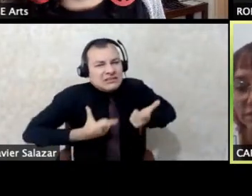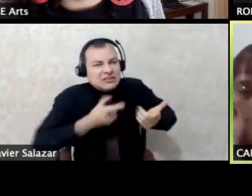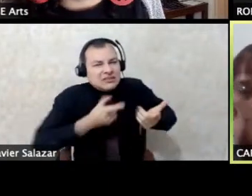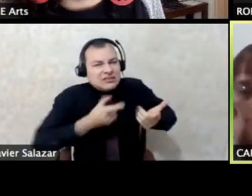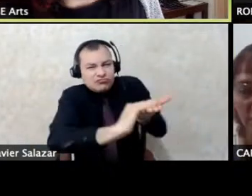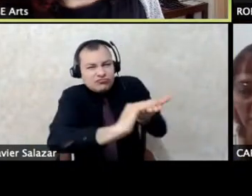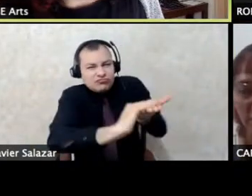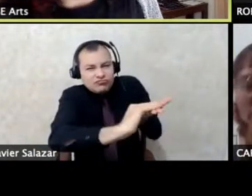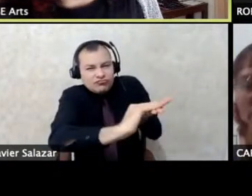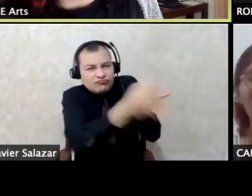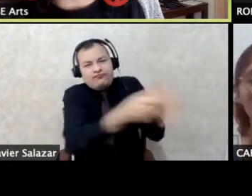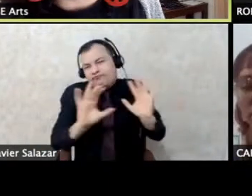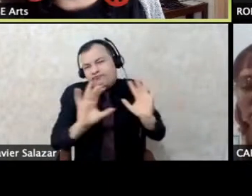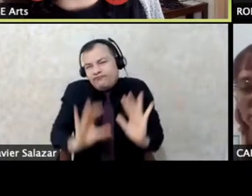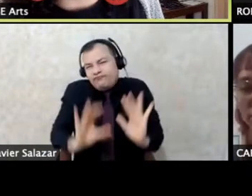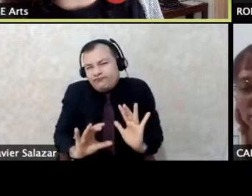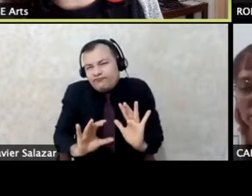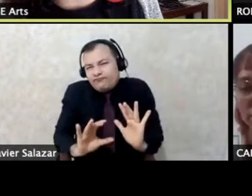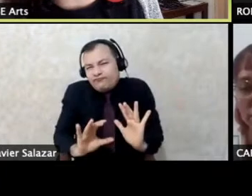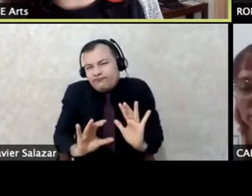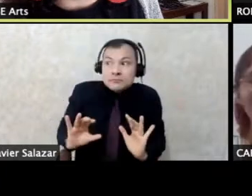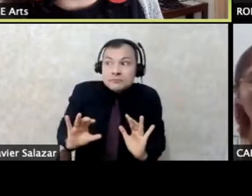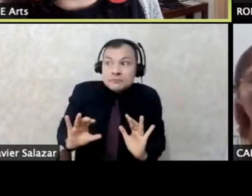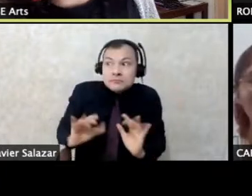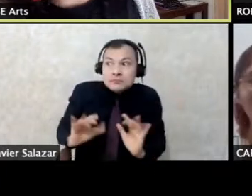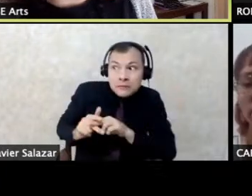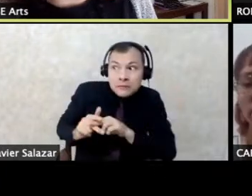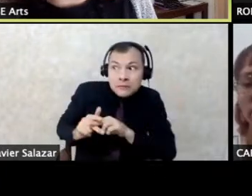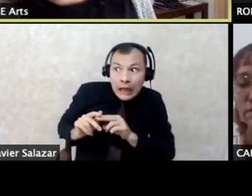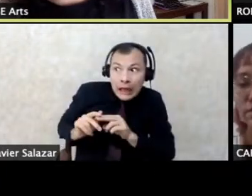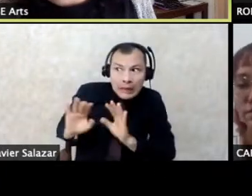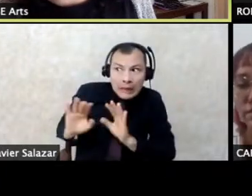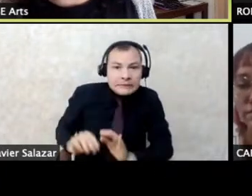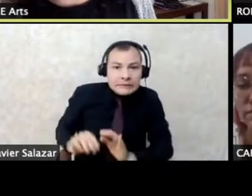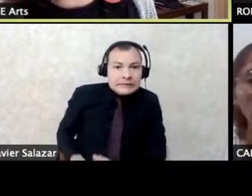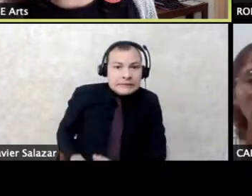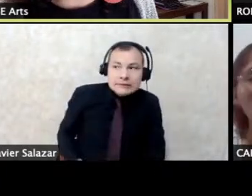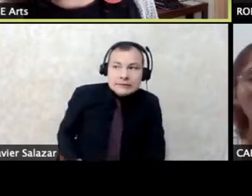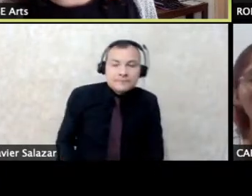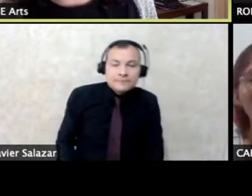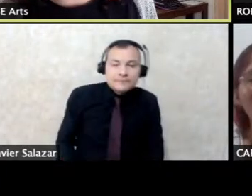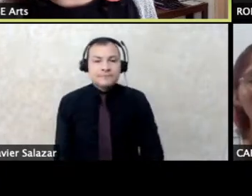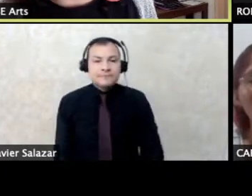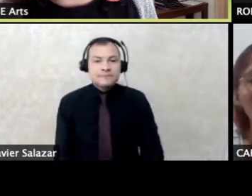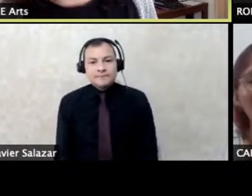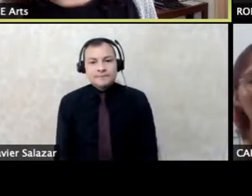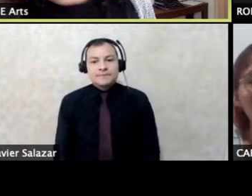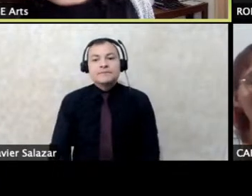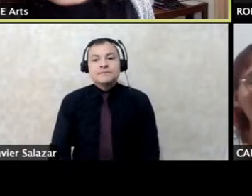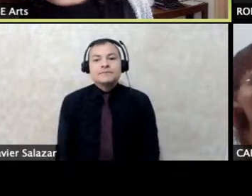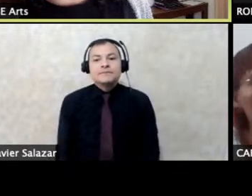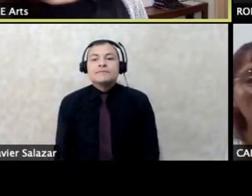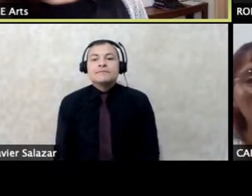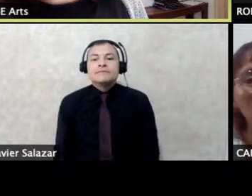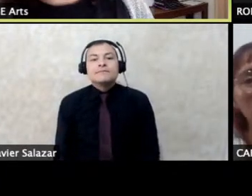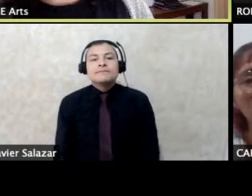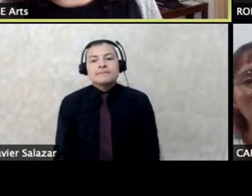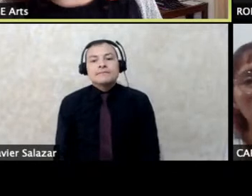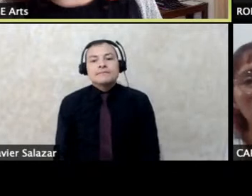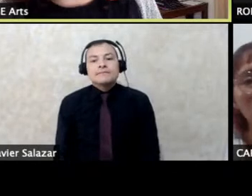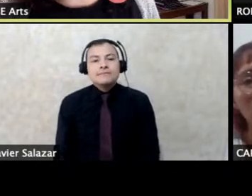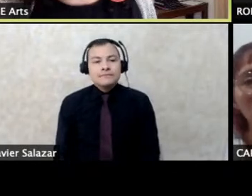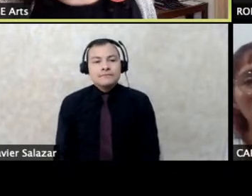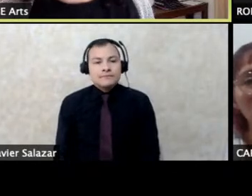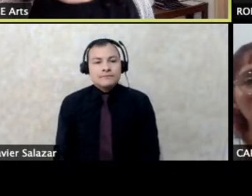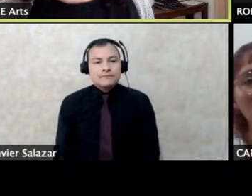To the question of what do we do to promote peace in Quimbaya, the first thing I need to say is that Quimbaya has